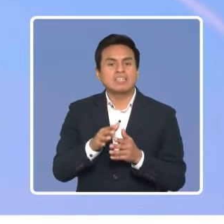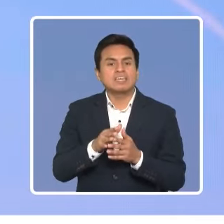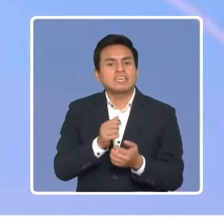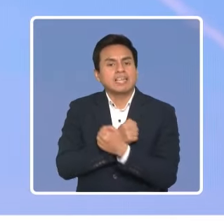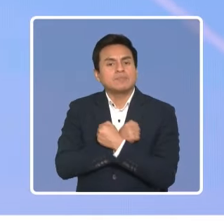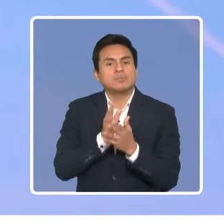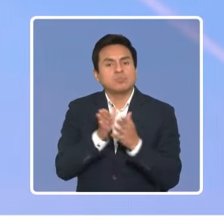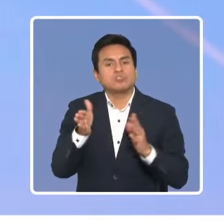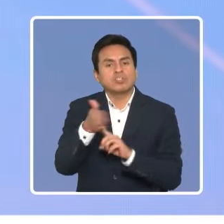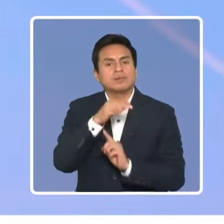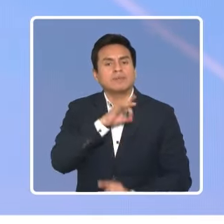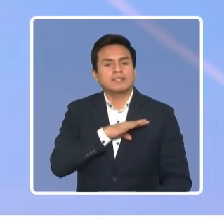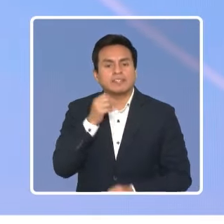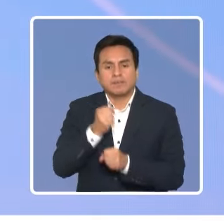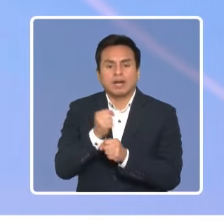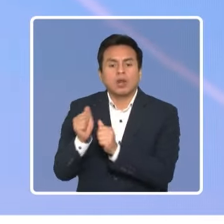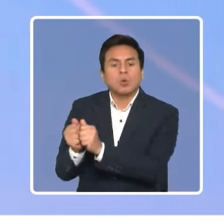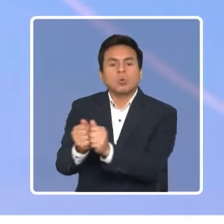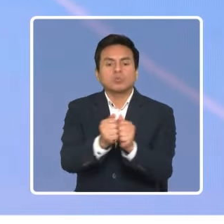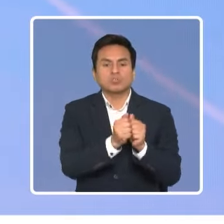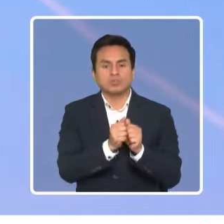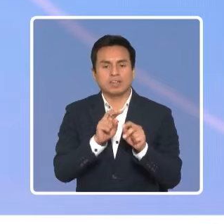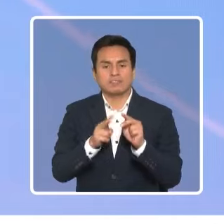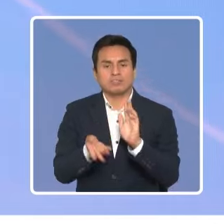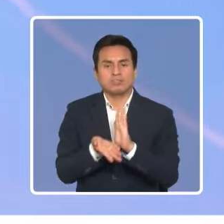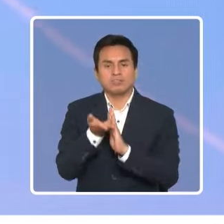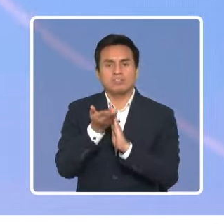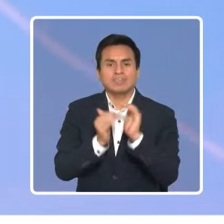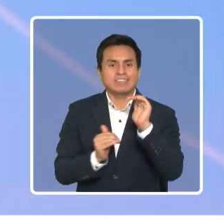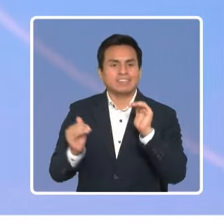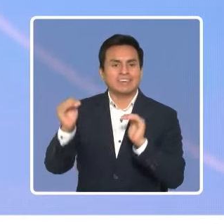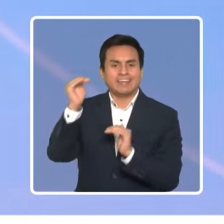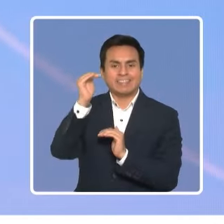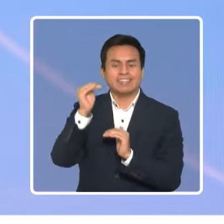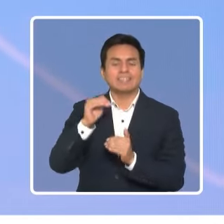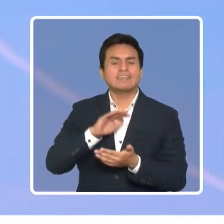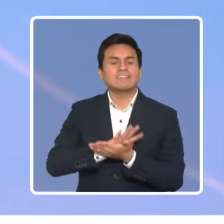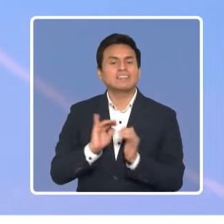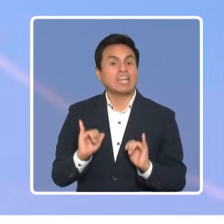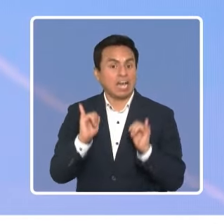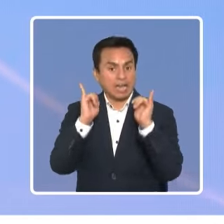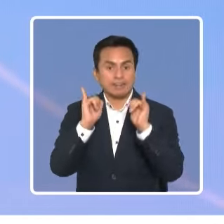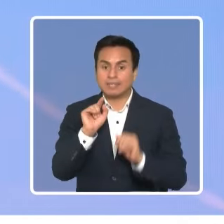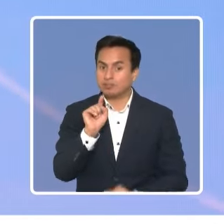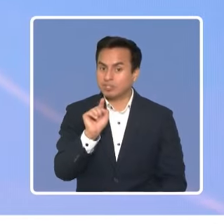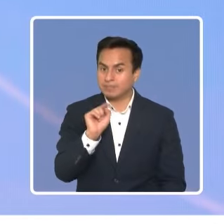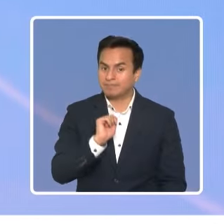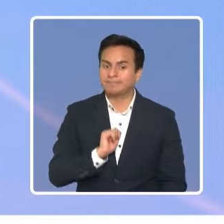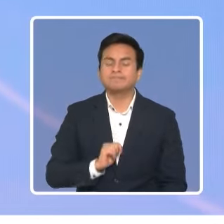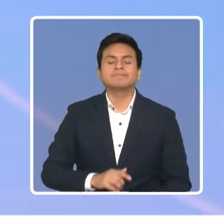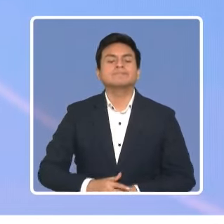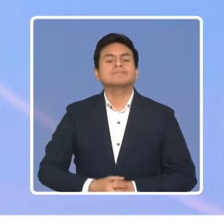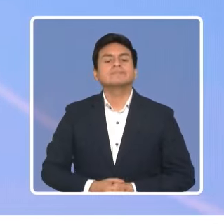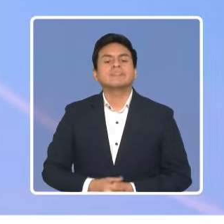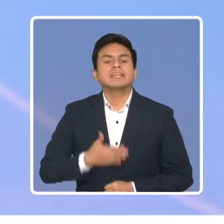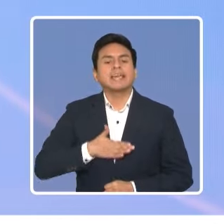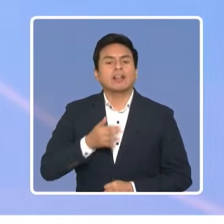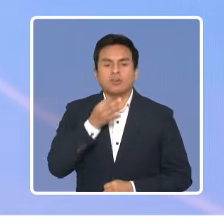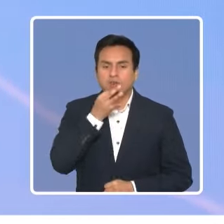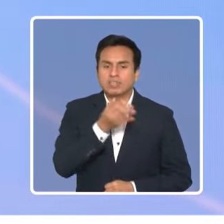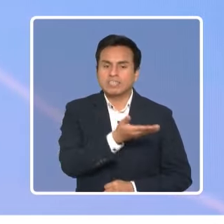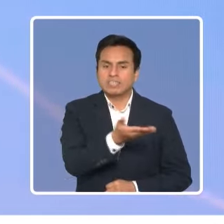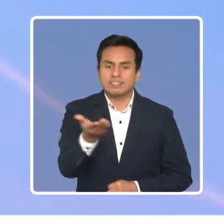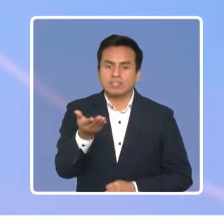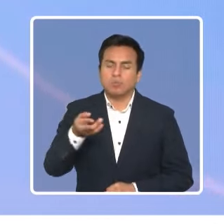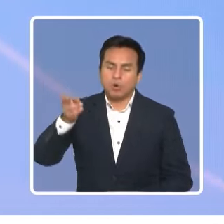queremos demasiado a nuestra patria y tenemos que trabajar juntos por hacerla grande. Festejar, eso sí, y quiero